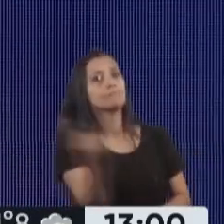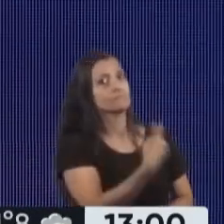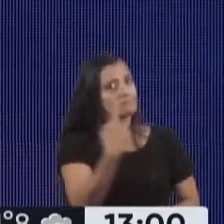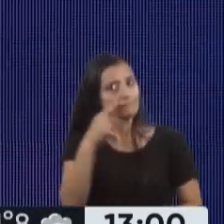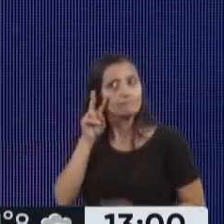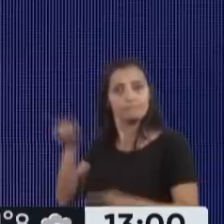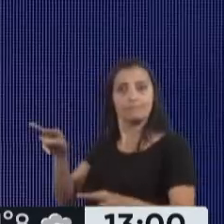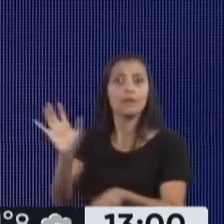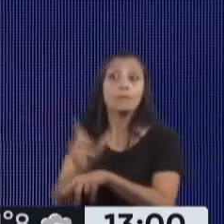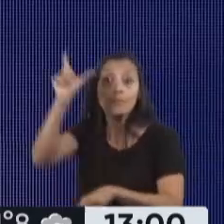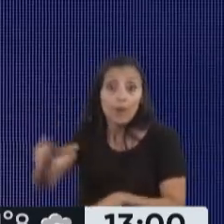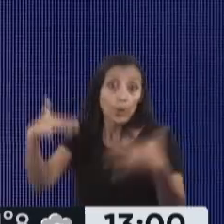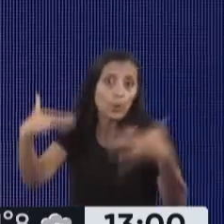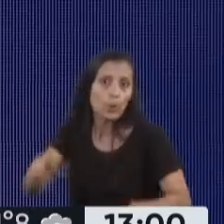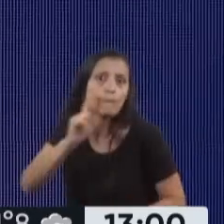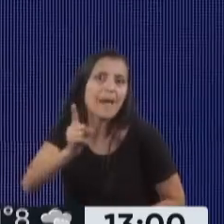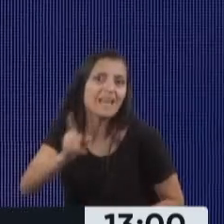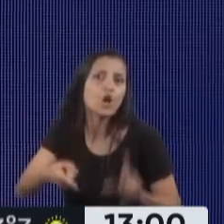digamos, como un mega éxito.